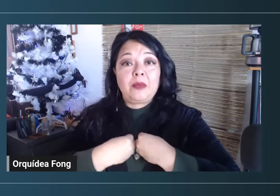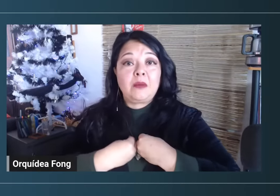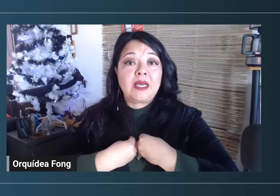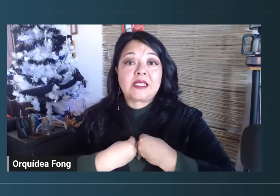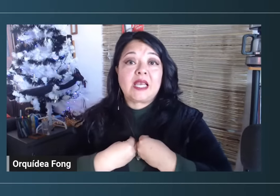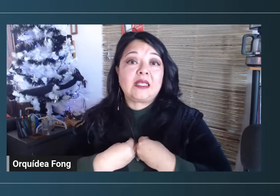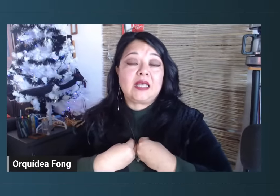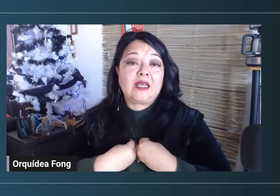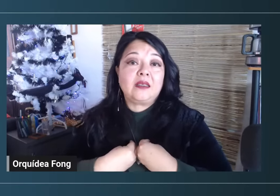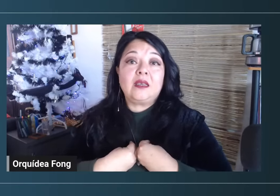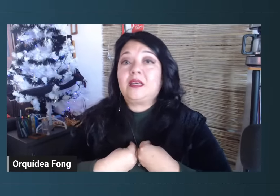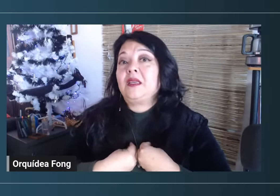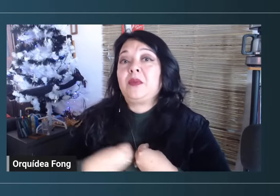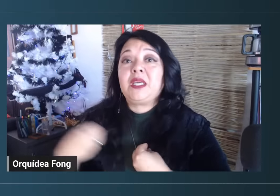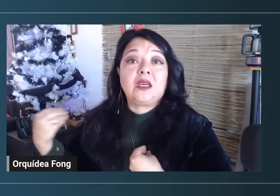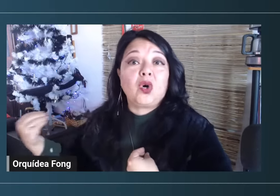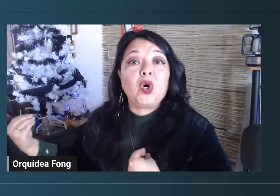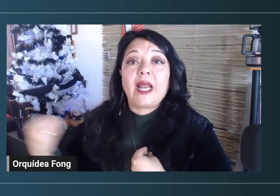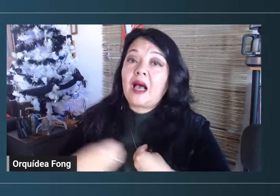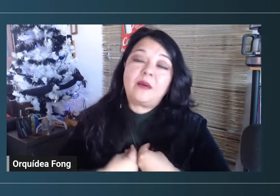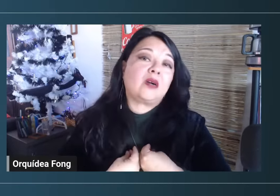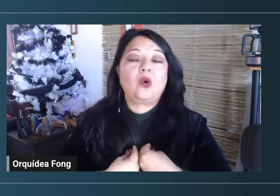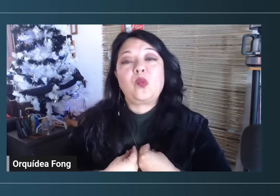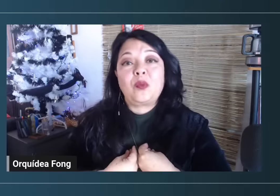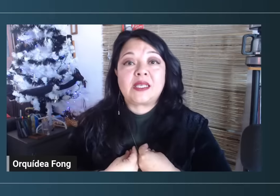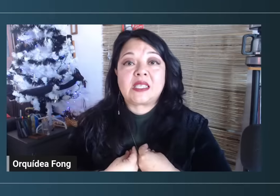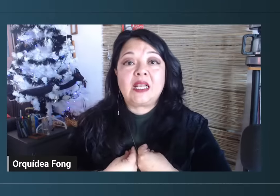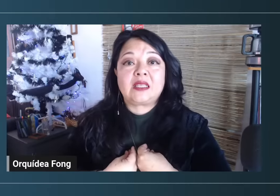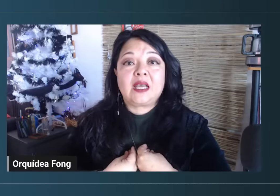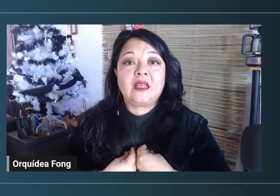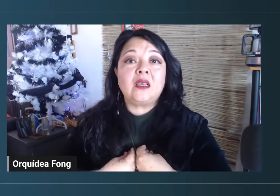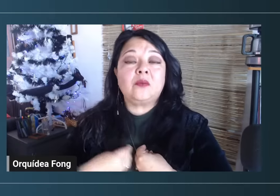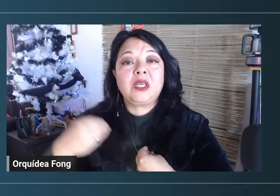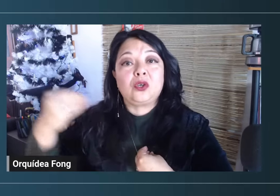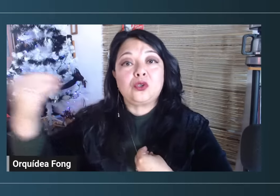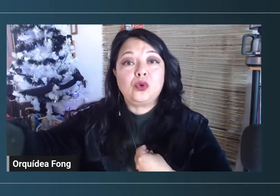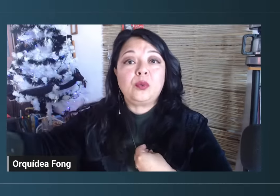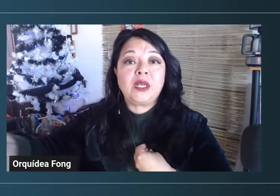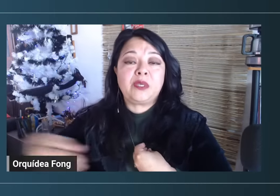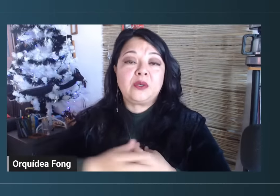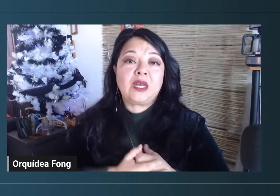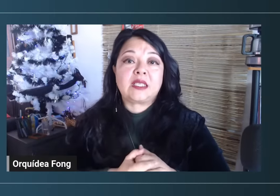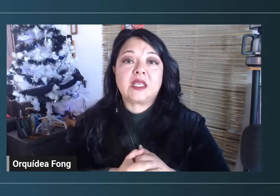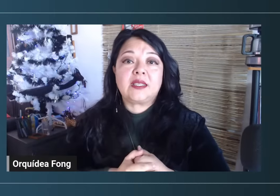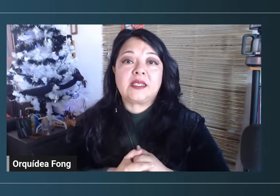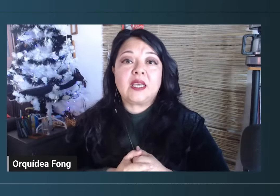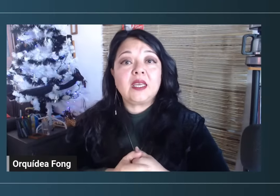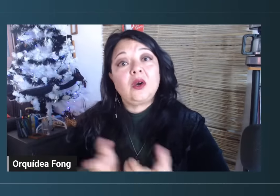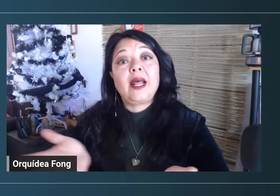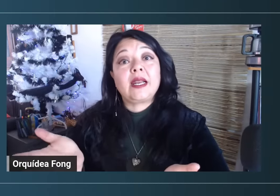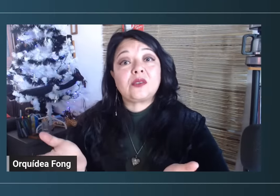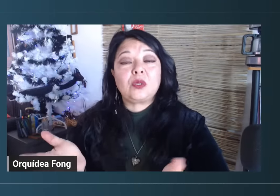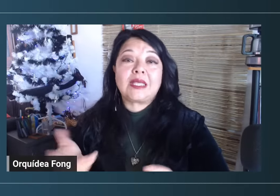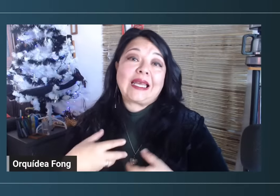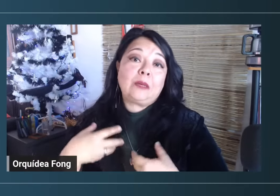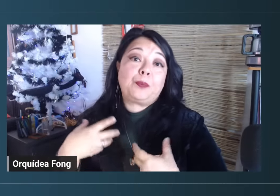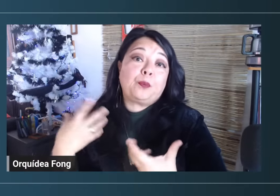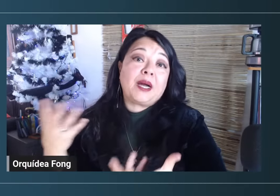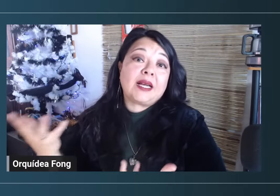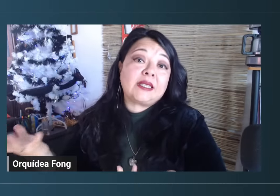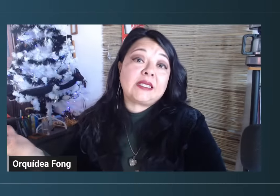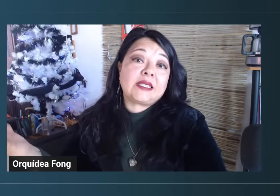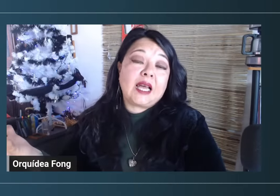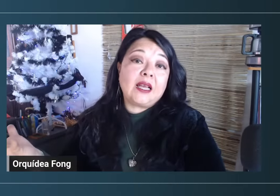decir a mí me asaltan y mi hijo graba cómo me asaltan mi hijo sube el video a las redes y ahora resulta que